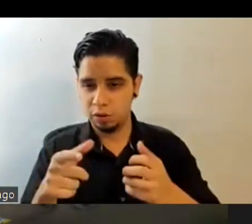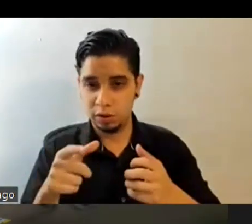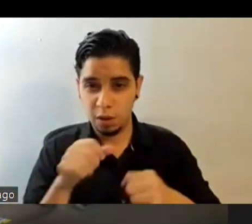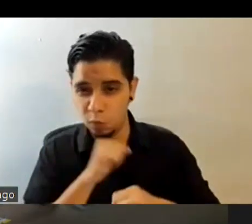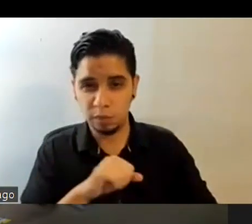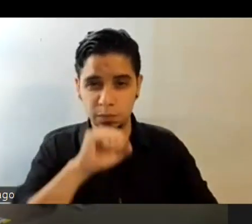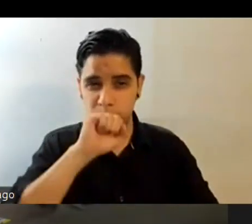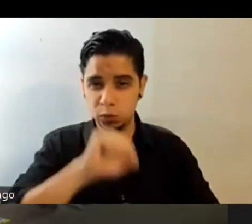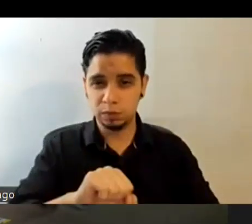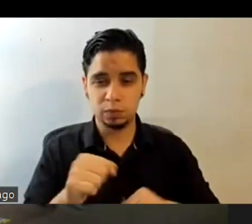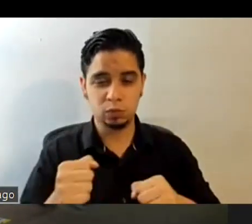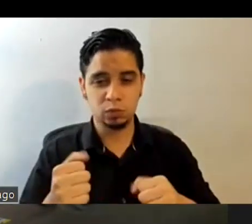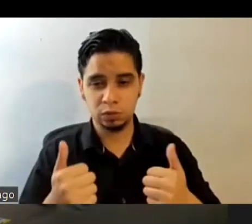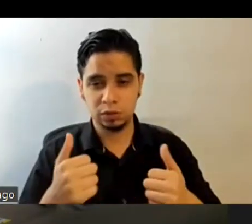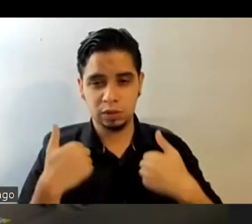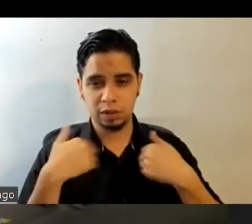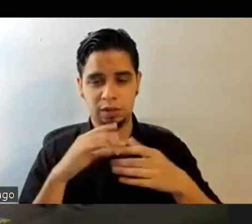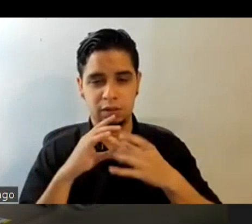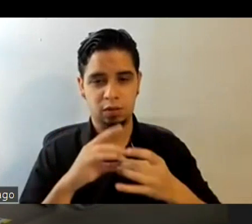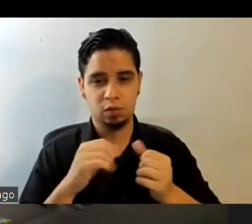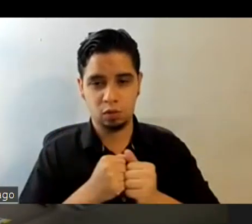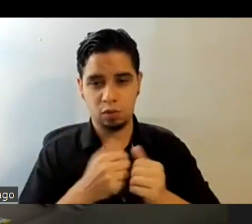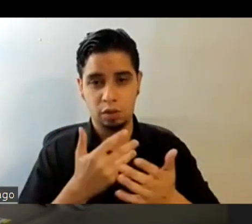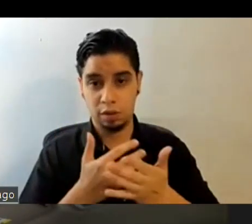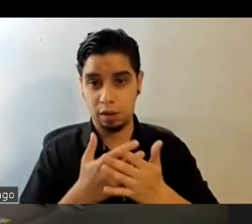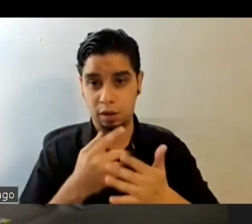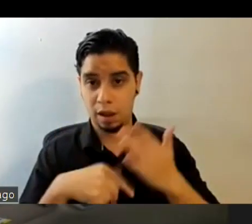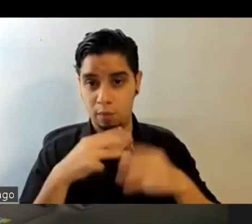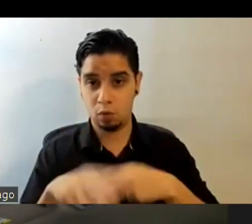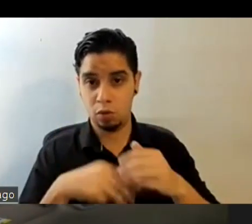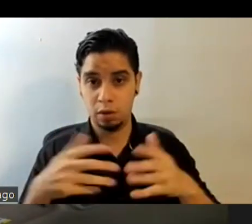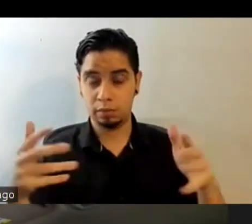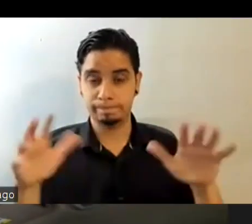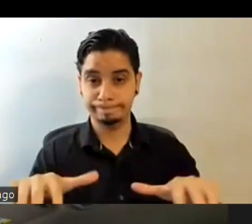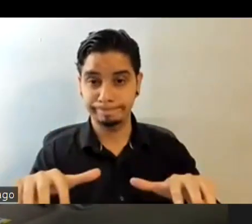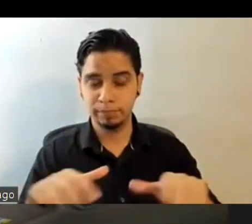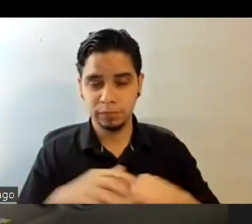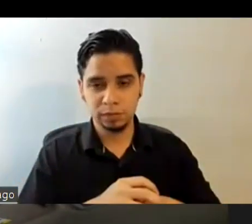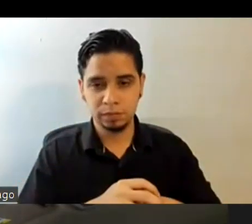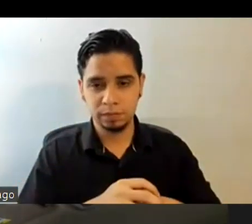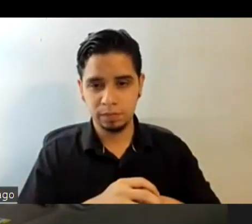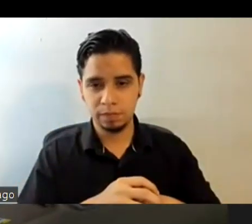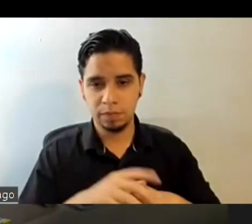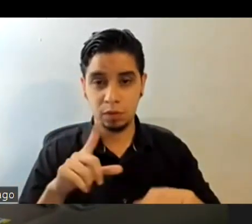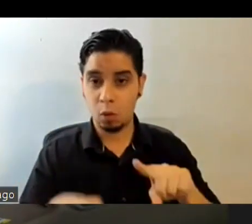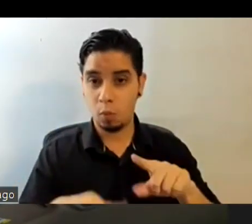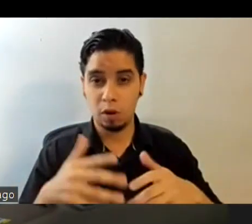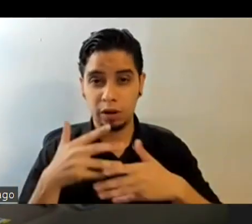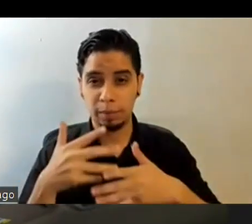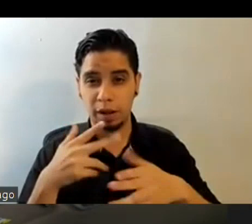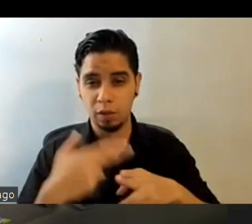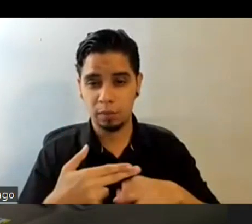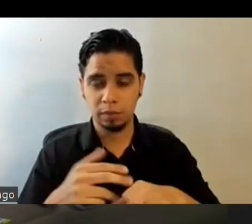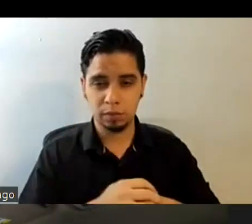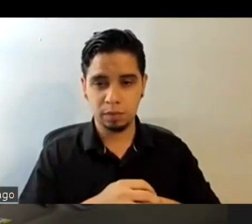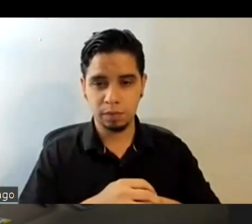identificar. Este tiene que ver con una noticia que estremeció al mundo y se titula No puedo respirar. Ajá. Dijo